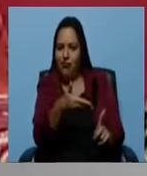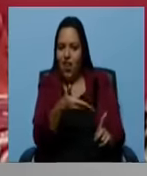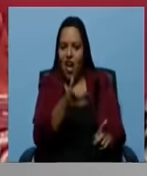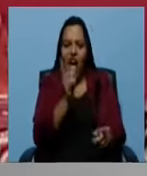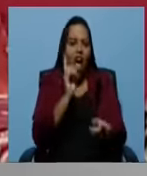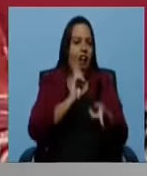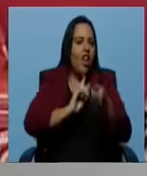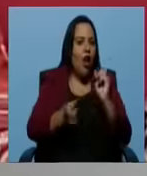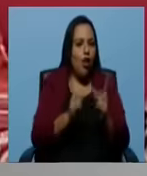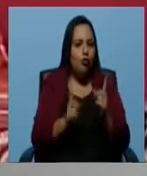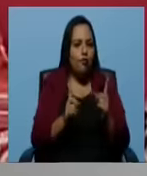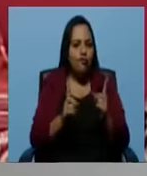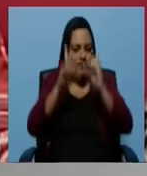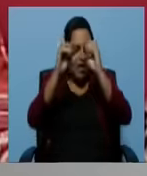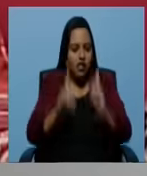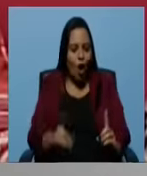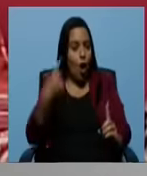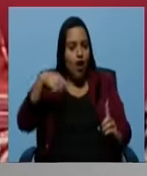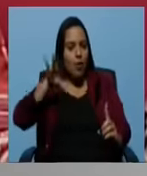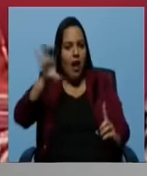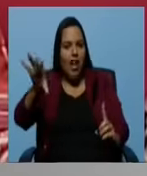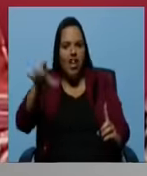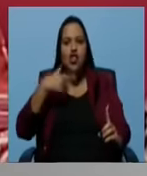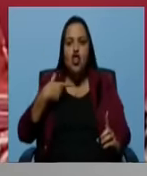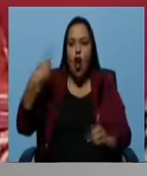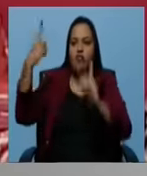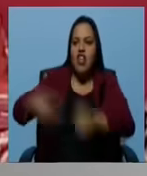alguna posición a un país.